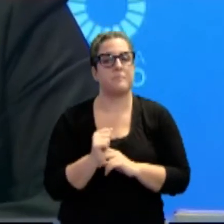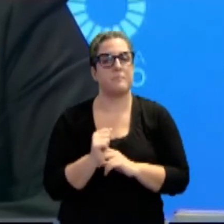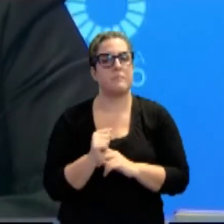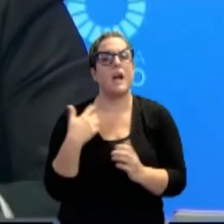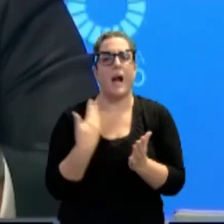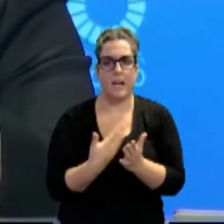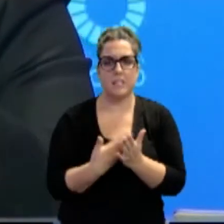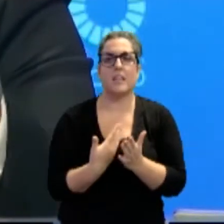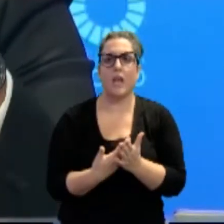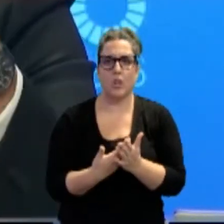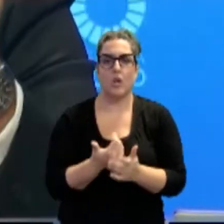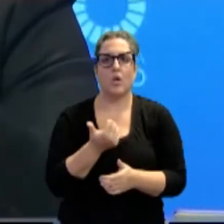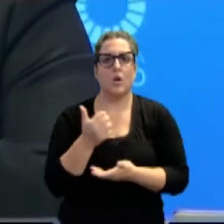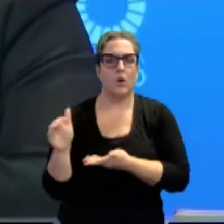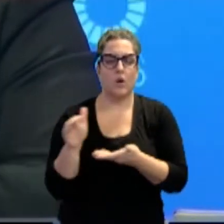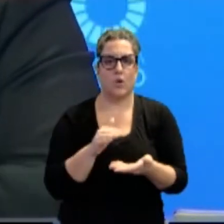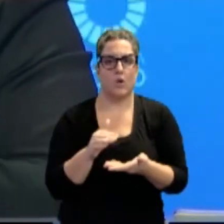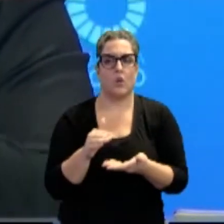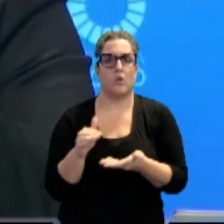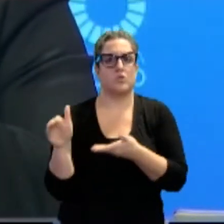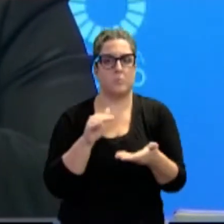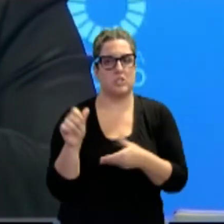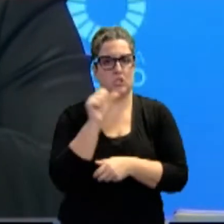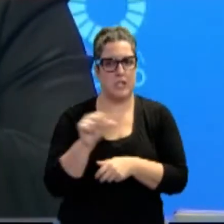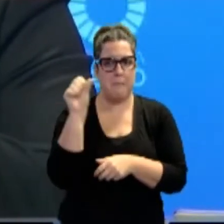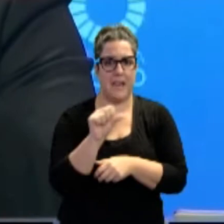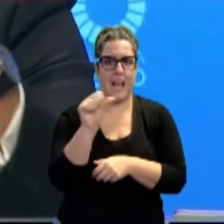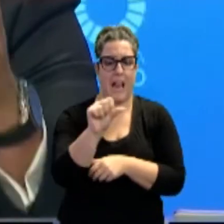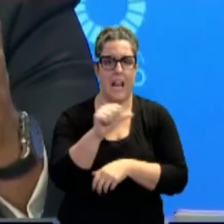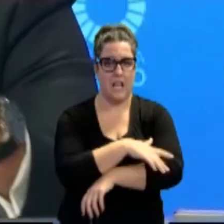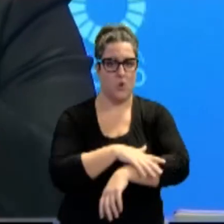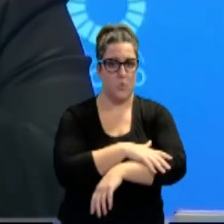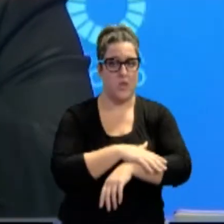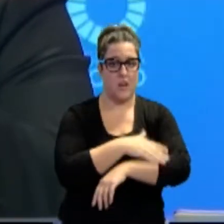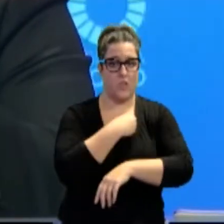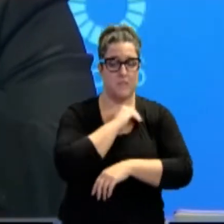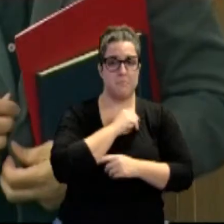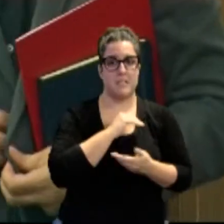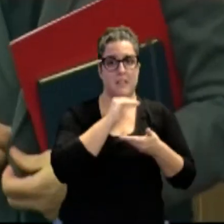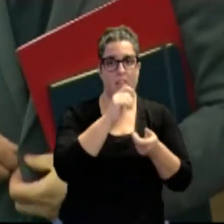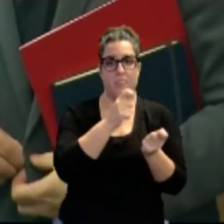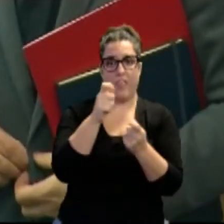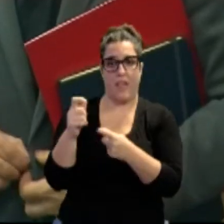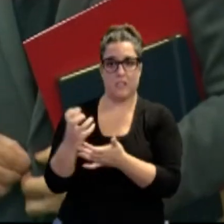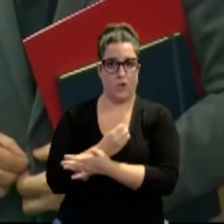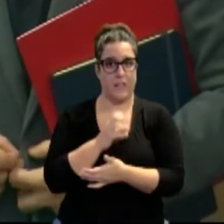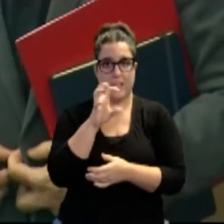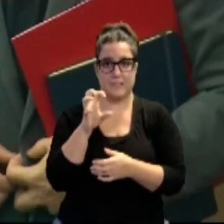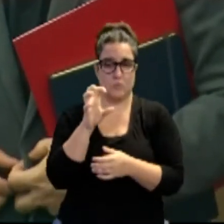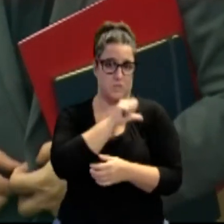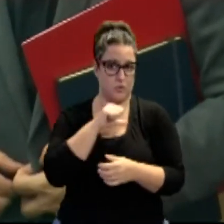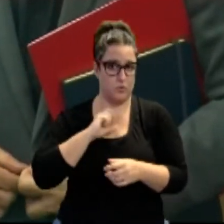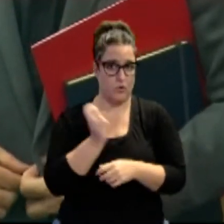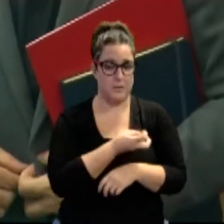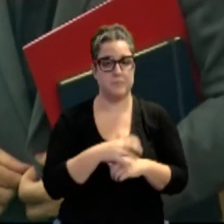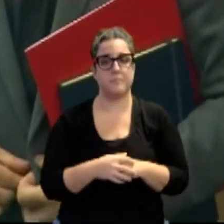caso un suministro semanal desde lo que es el ámbito del Estado a las distintas comunidades autónomas. Con el foco puesto en el comportamiento